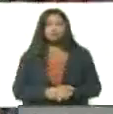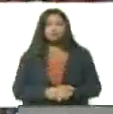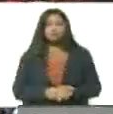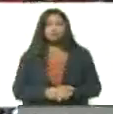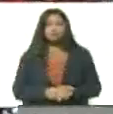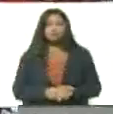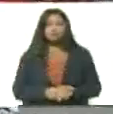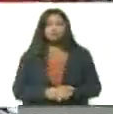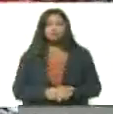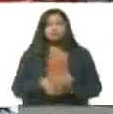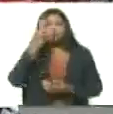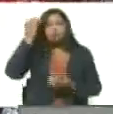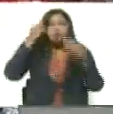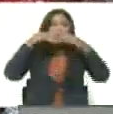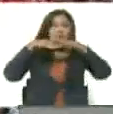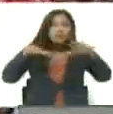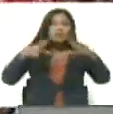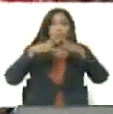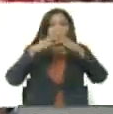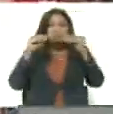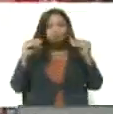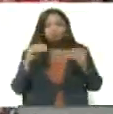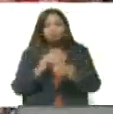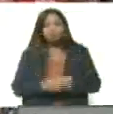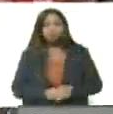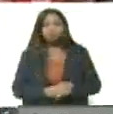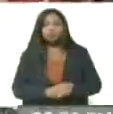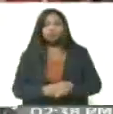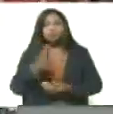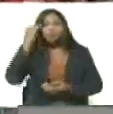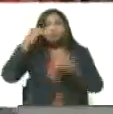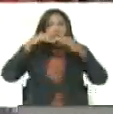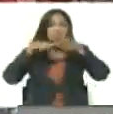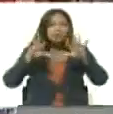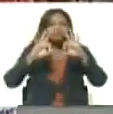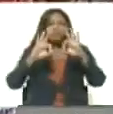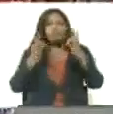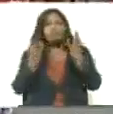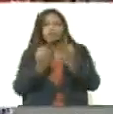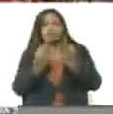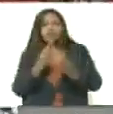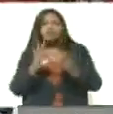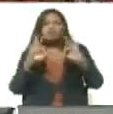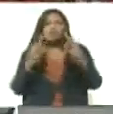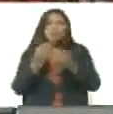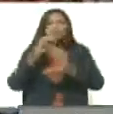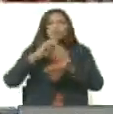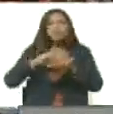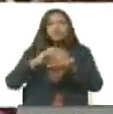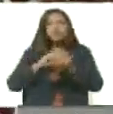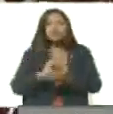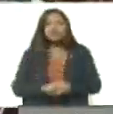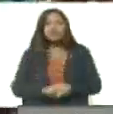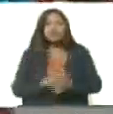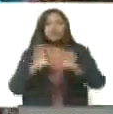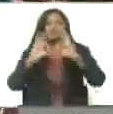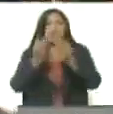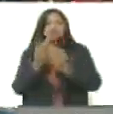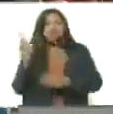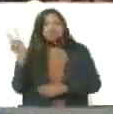Que Dios me los bendiga a todos. Que Dios bendiga a su familia, a la familia mirandina, a la familia de